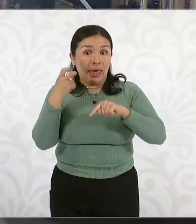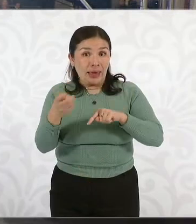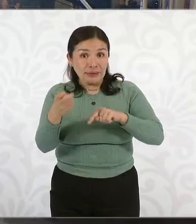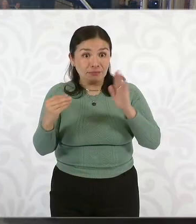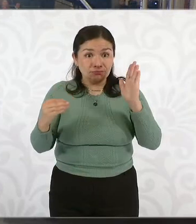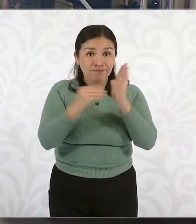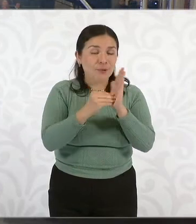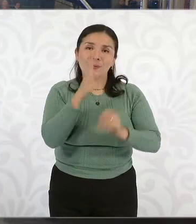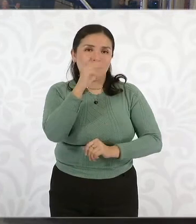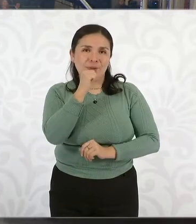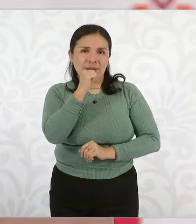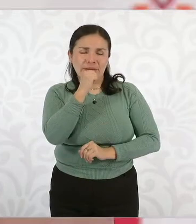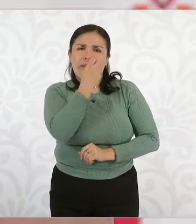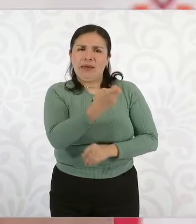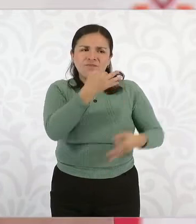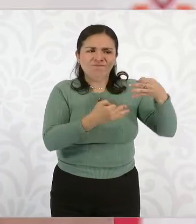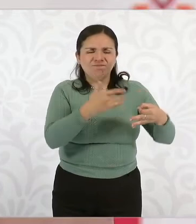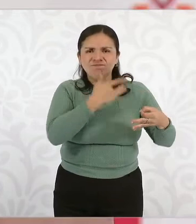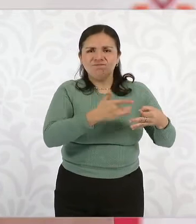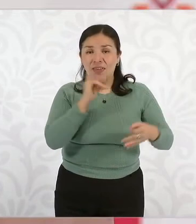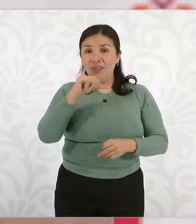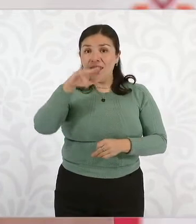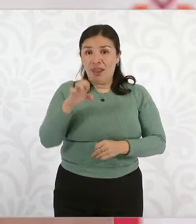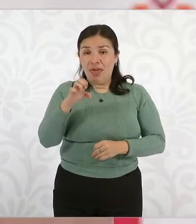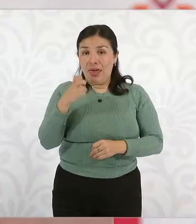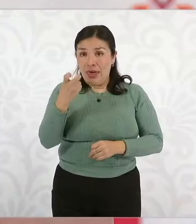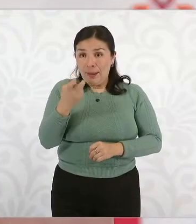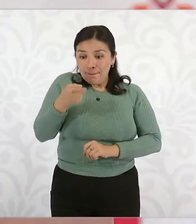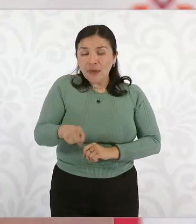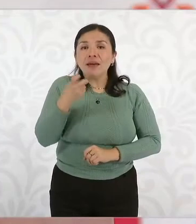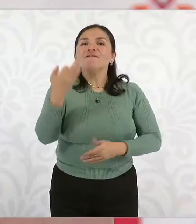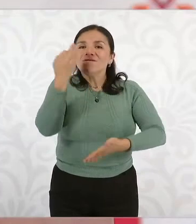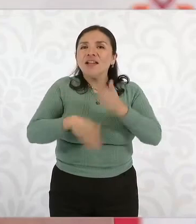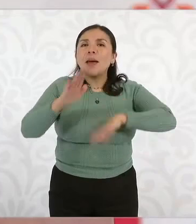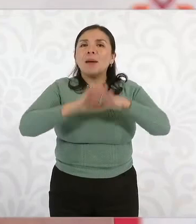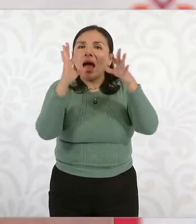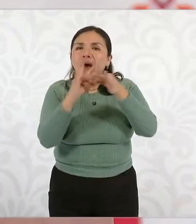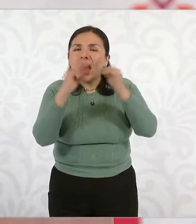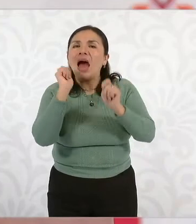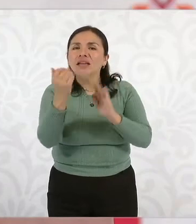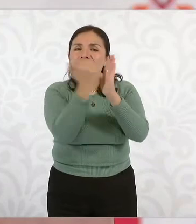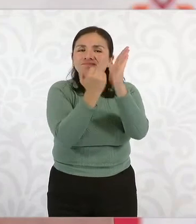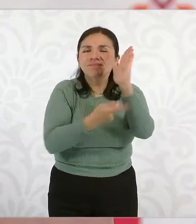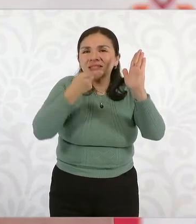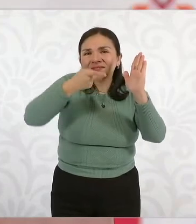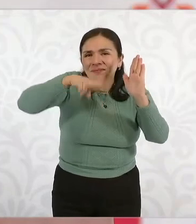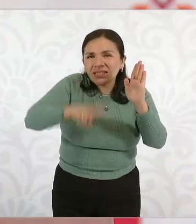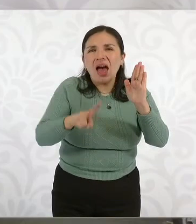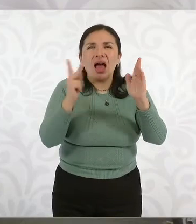recurrida. Consideró que la resolución del INE no precisó adecuadamente los parámetros ciertos, objetivos y